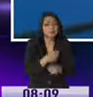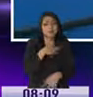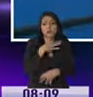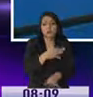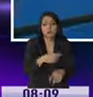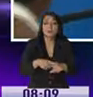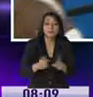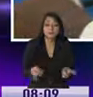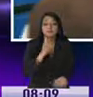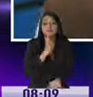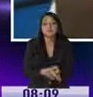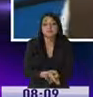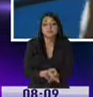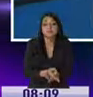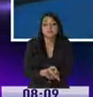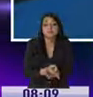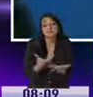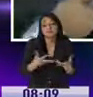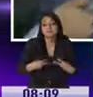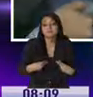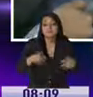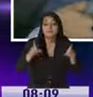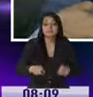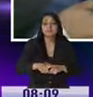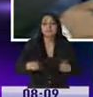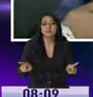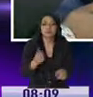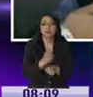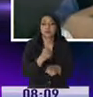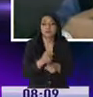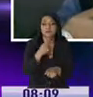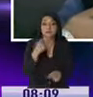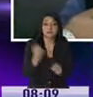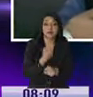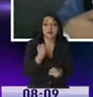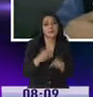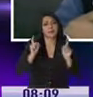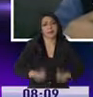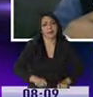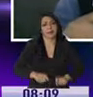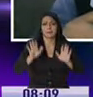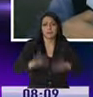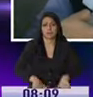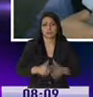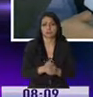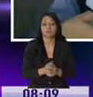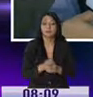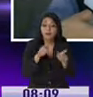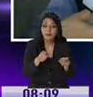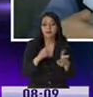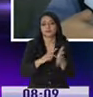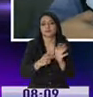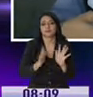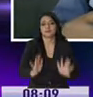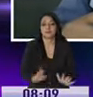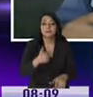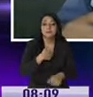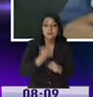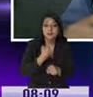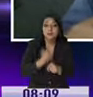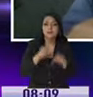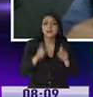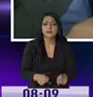las realidades hay que llevarnos. Pero no por eso, mi trabajo tiene que ser menor. A eso me refiero yo. Mi trabajo tiene que